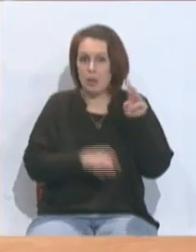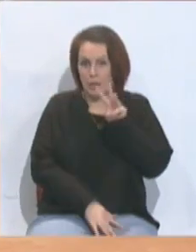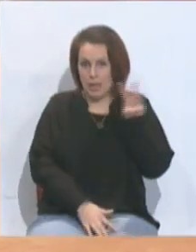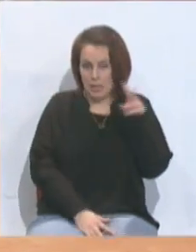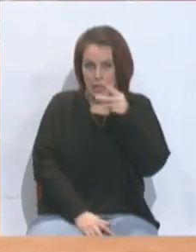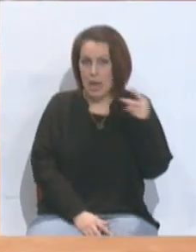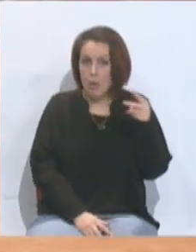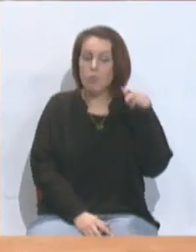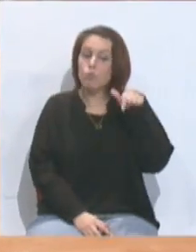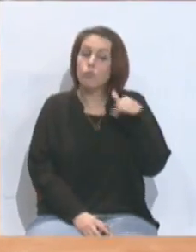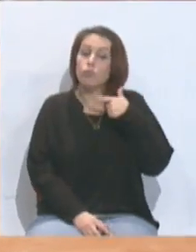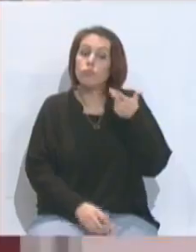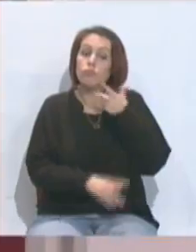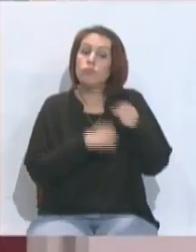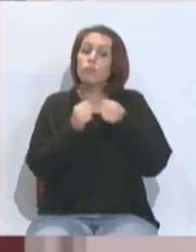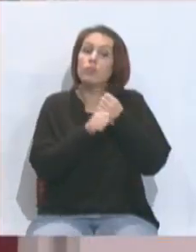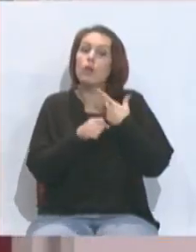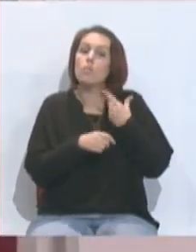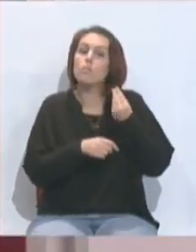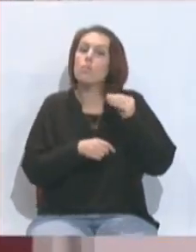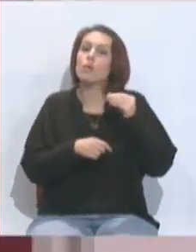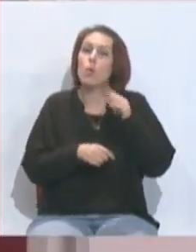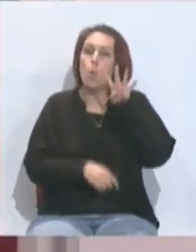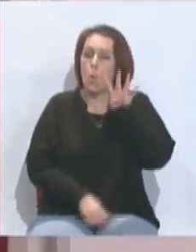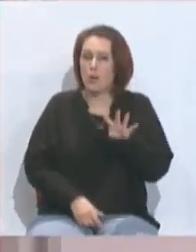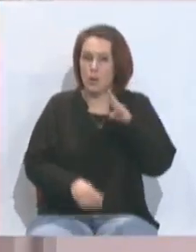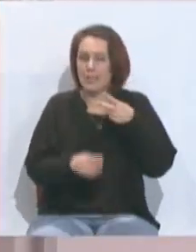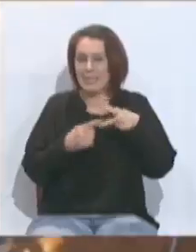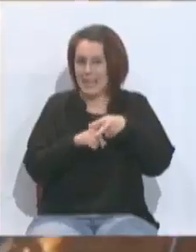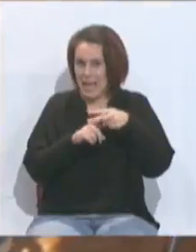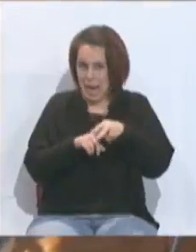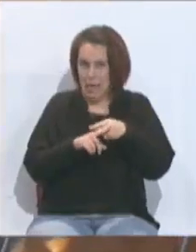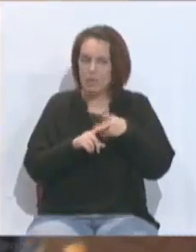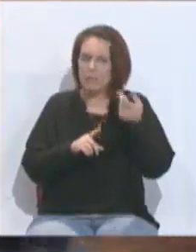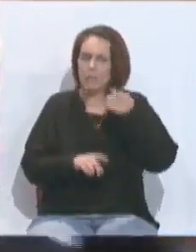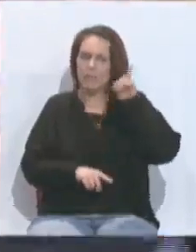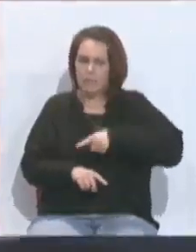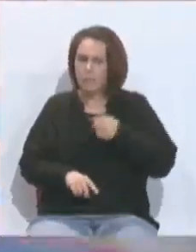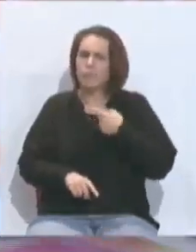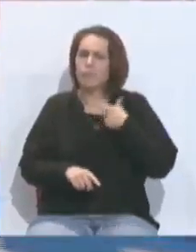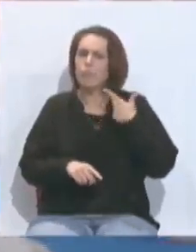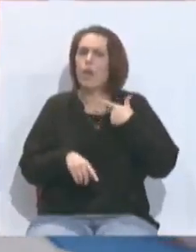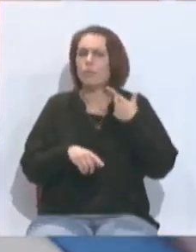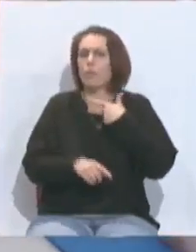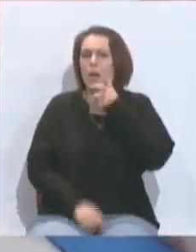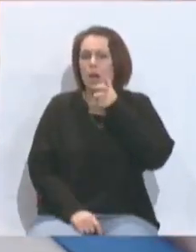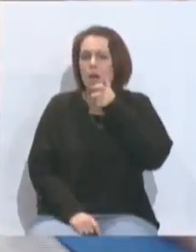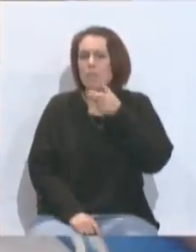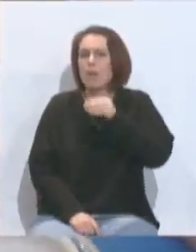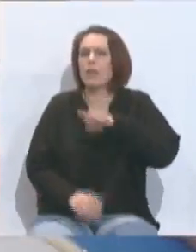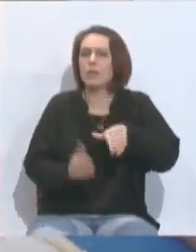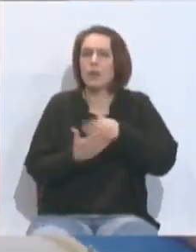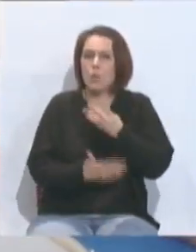73.633 euros en una edición, donde se ha ampliado a 4 el número de talleres y también se ha incrementado la duración de los mismos hasta